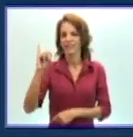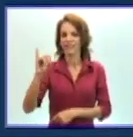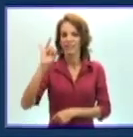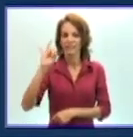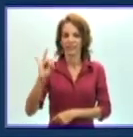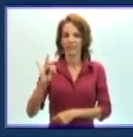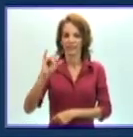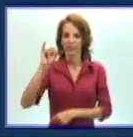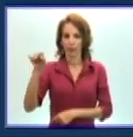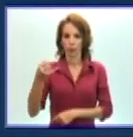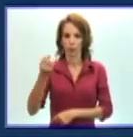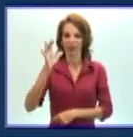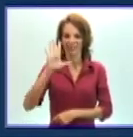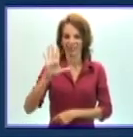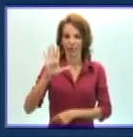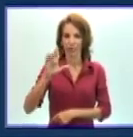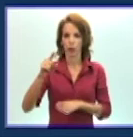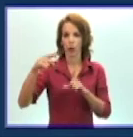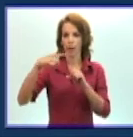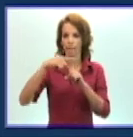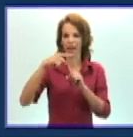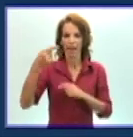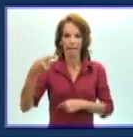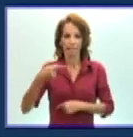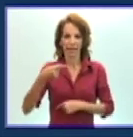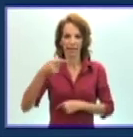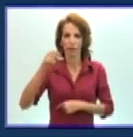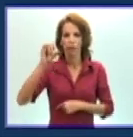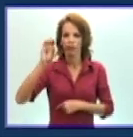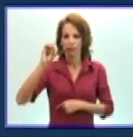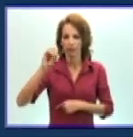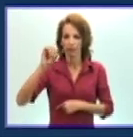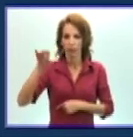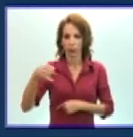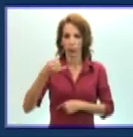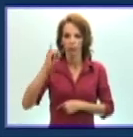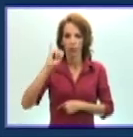67,5 más menos 0,1, que es la escala,